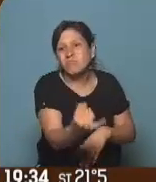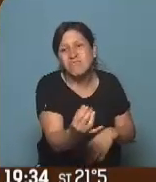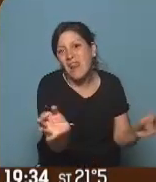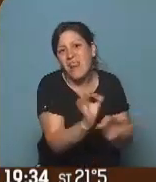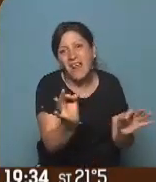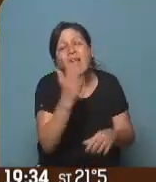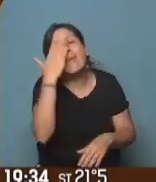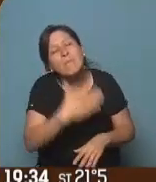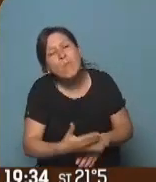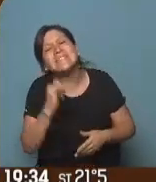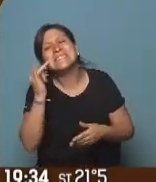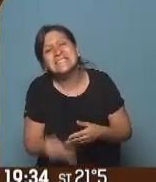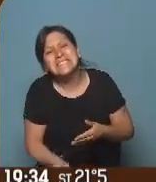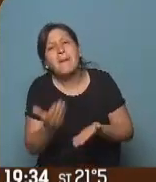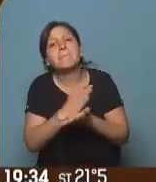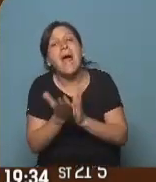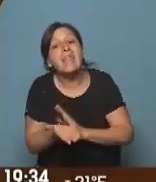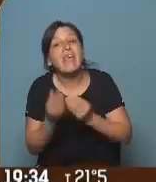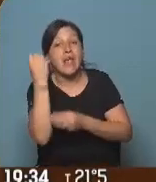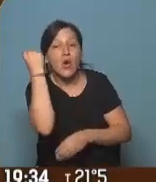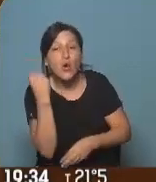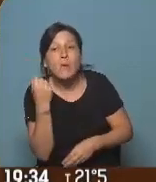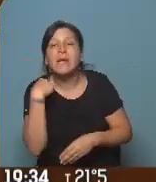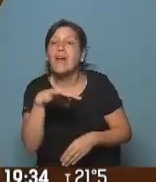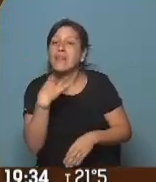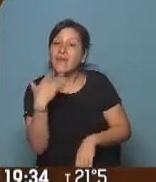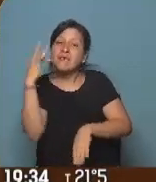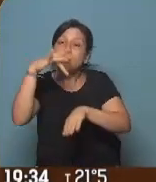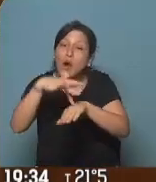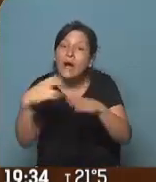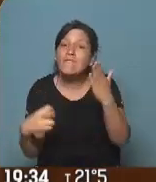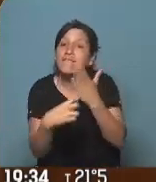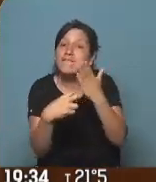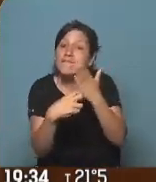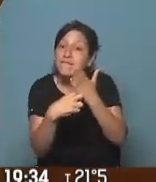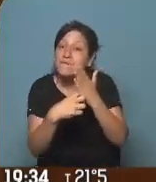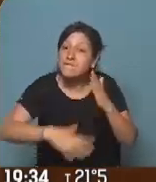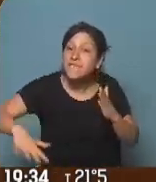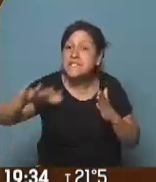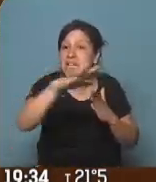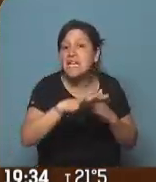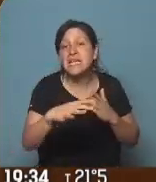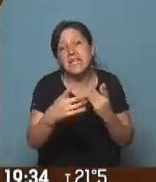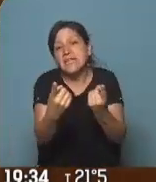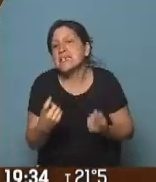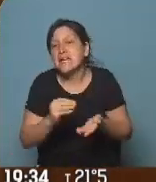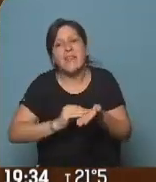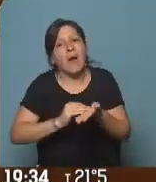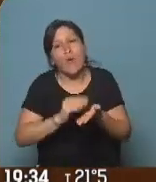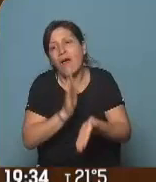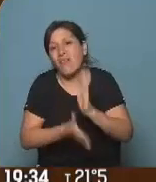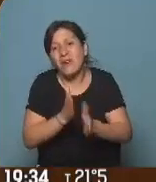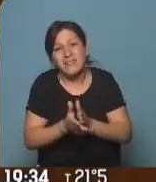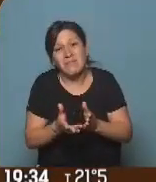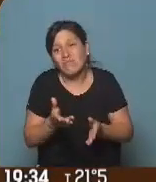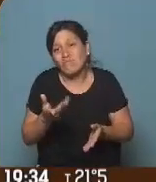económica donde tiene que ir a una fiscalía tiene que tener un patrocinio jurídico gratuito porque el dinero no lo tiene no